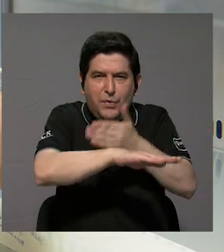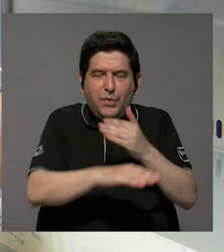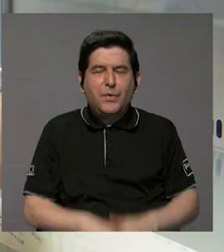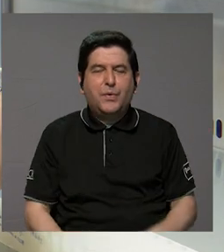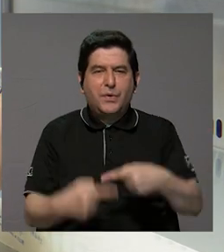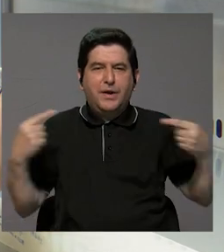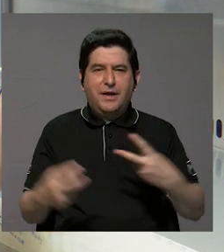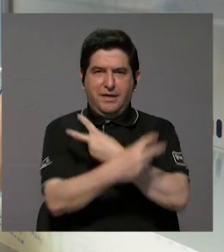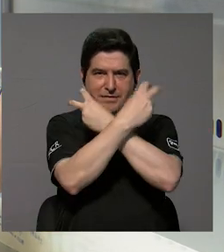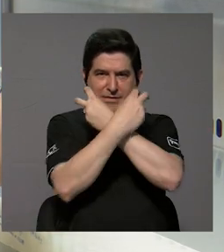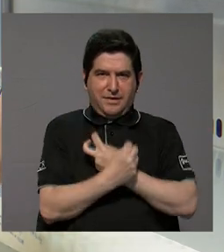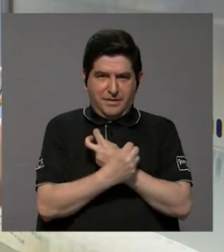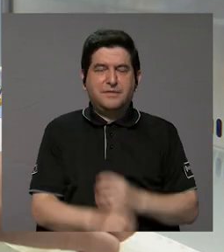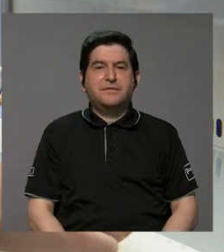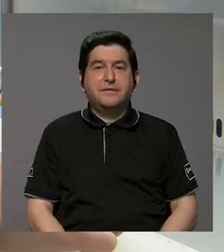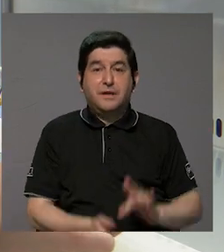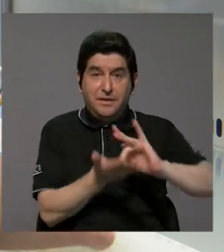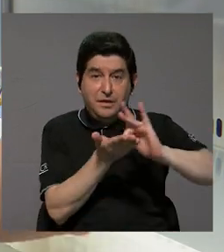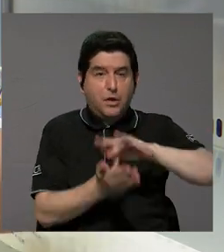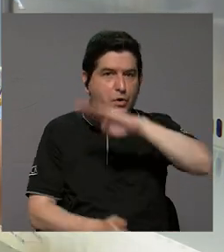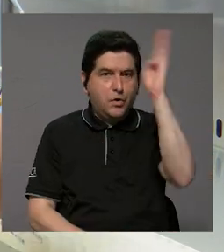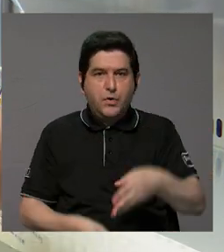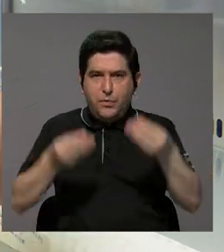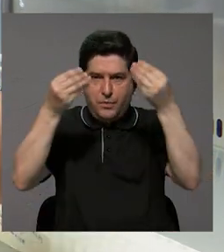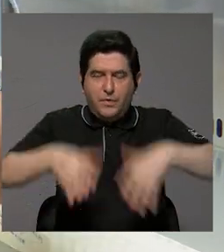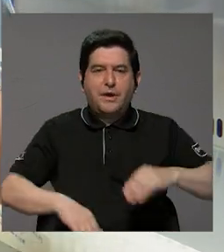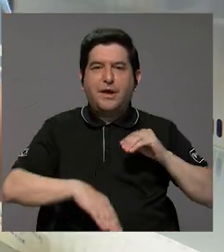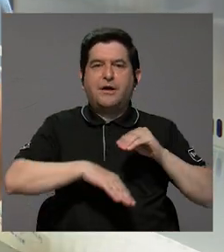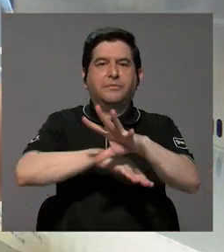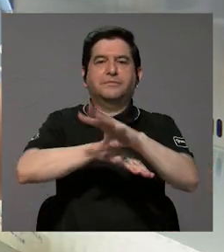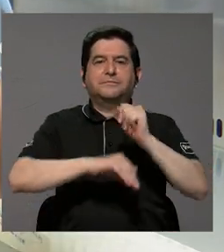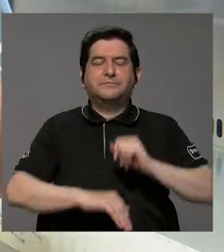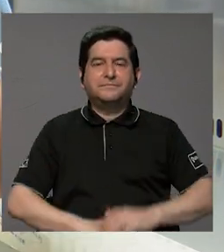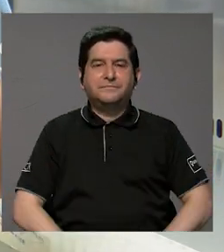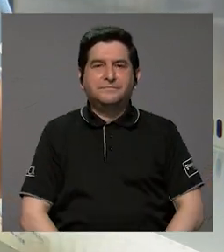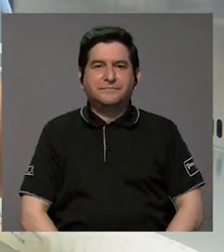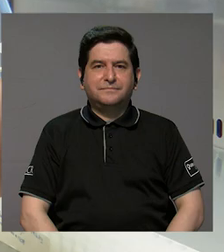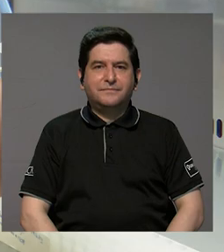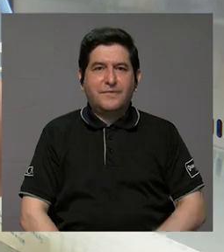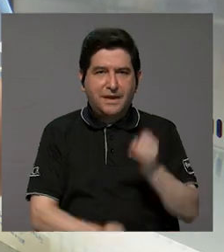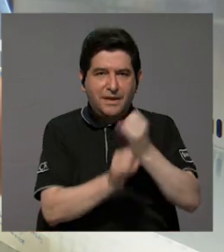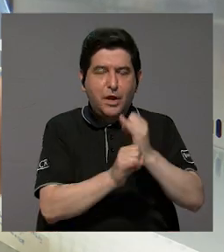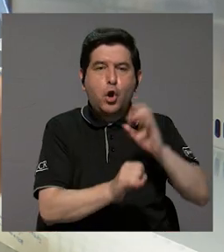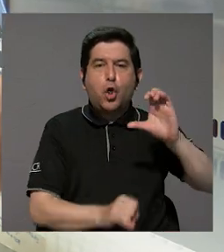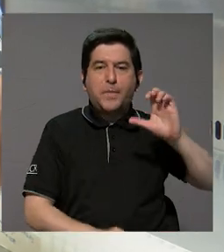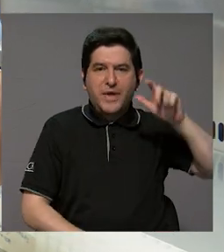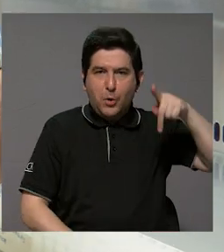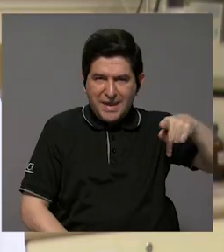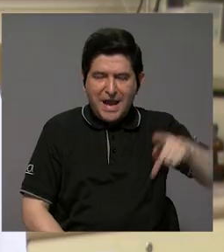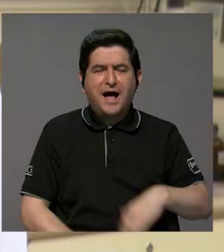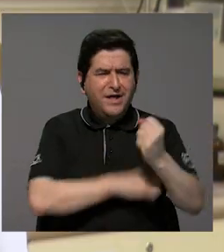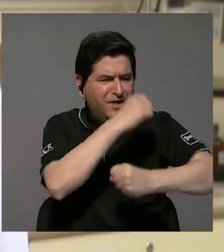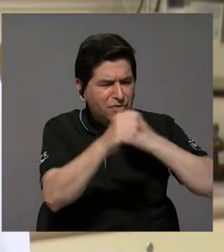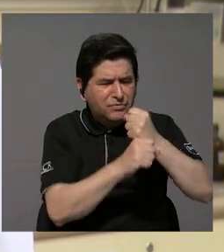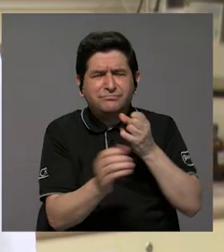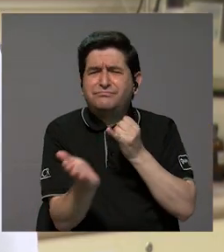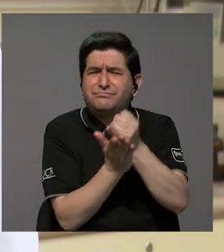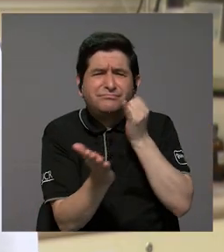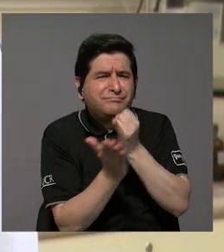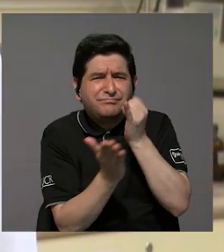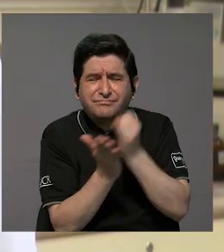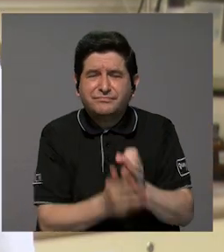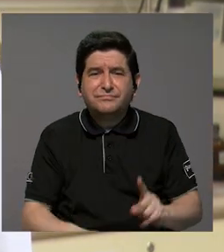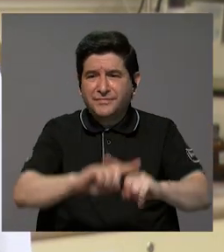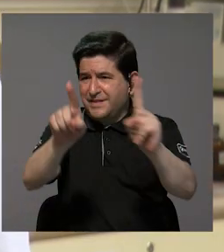mejoran los sueros antiofídicos para que el fármaco jamás pierda su efecto. El Instituto Clodomiro Picado lleva años